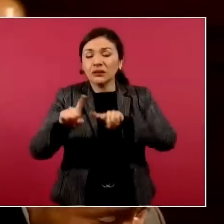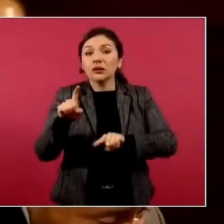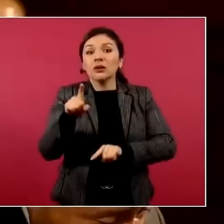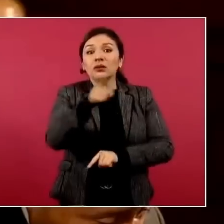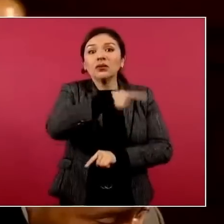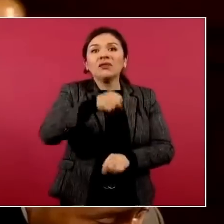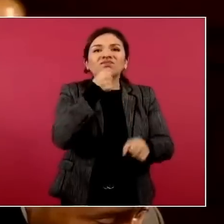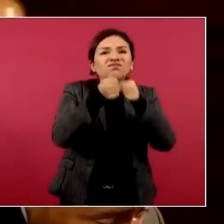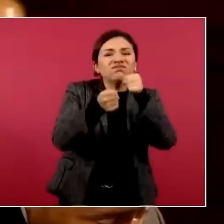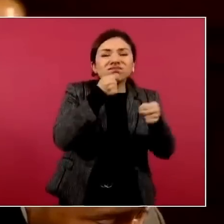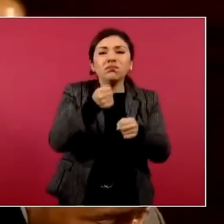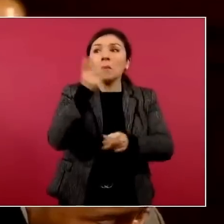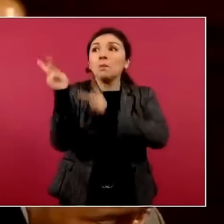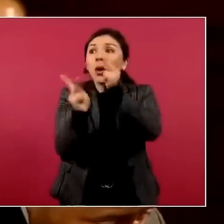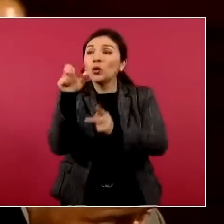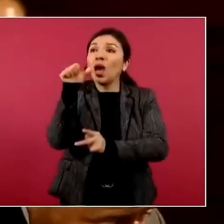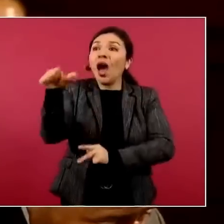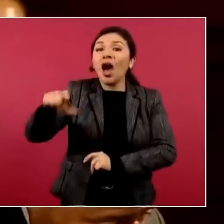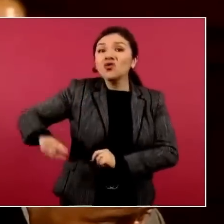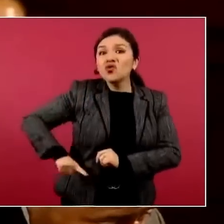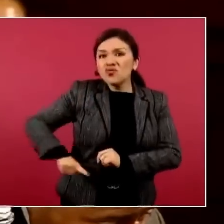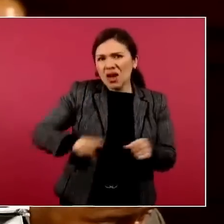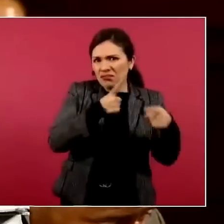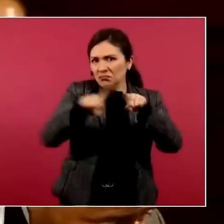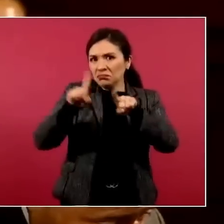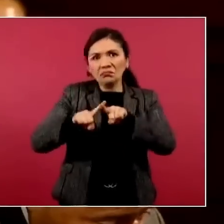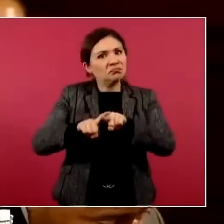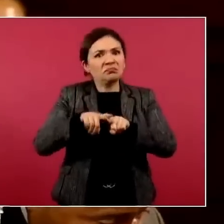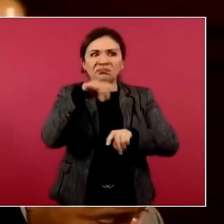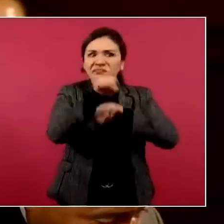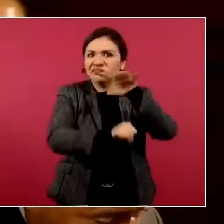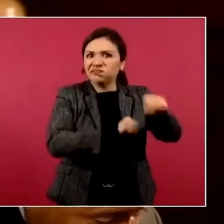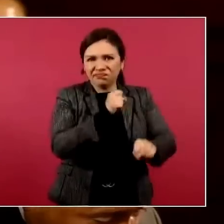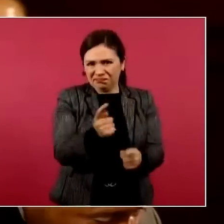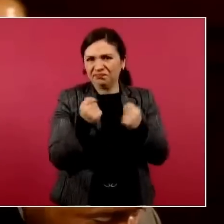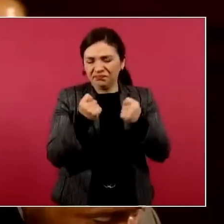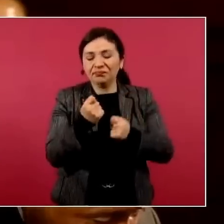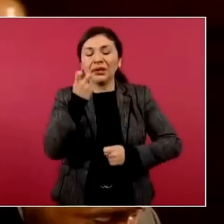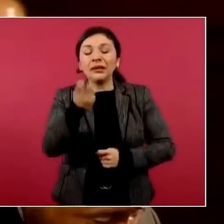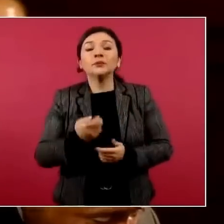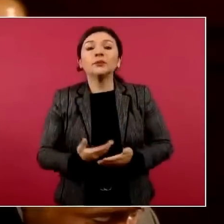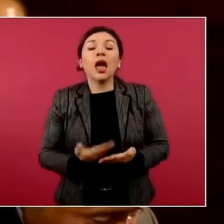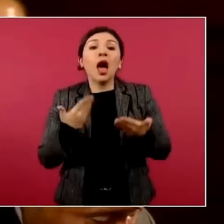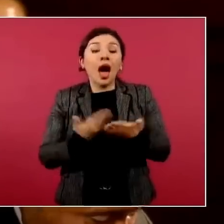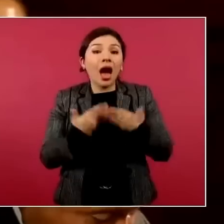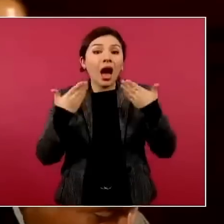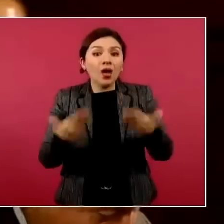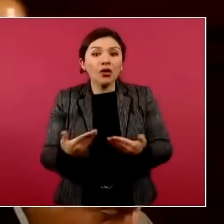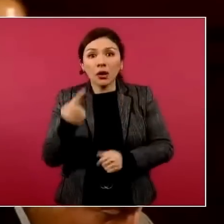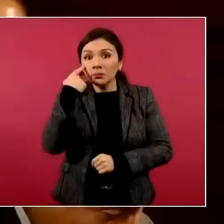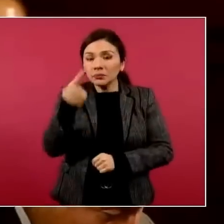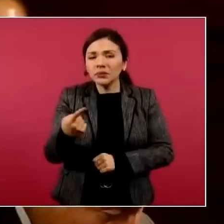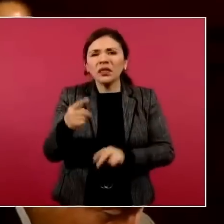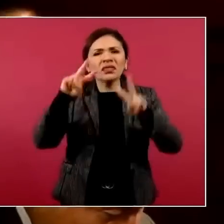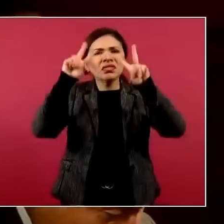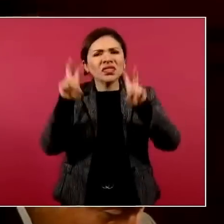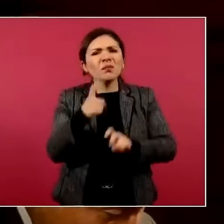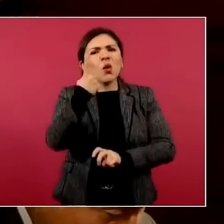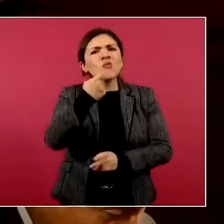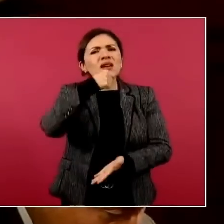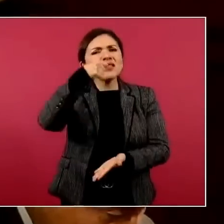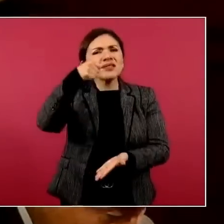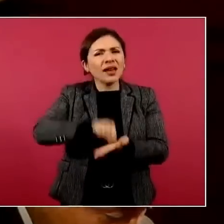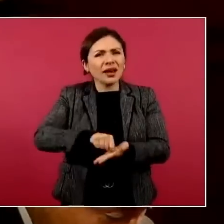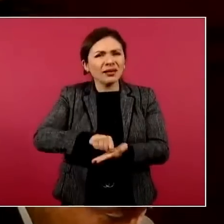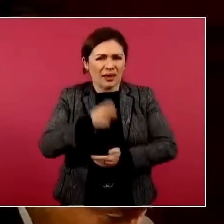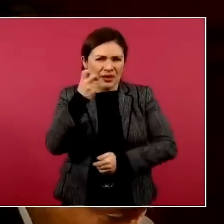al régimen, a los gobiernos de ese momento. Y ahora nos encontramos, presidente, con el tema de una carta, y yo quisiera